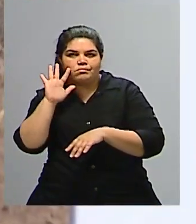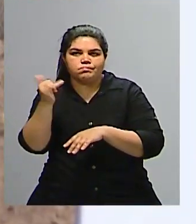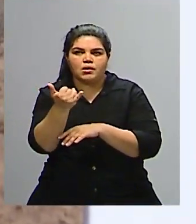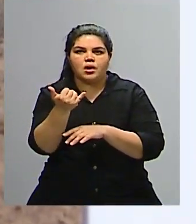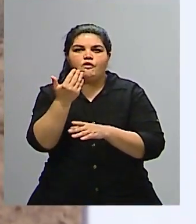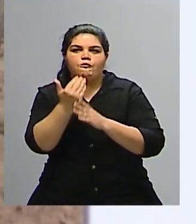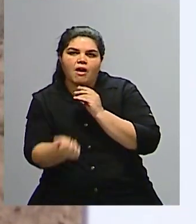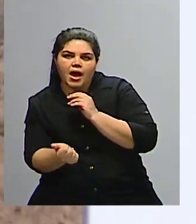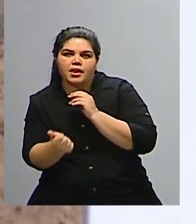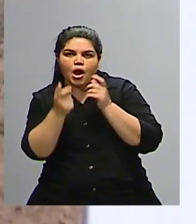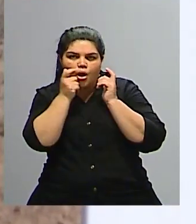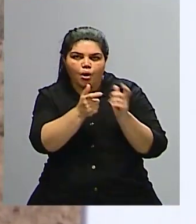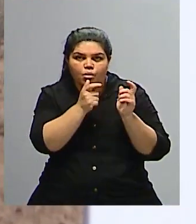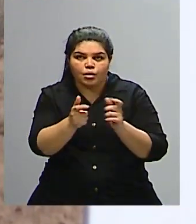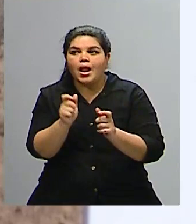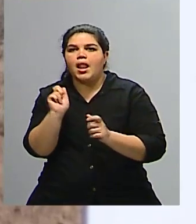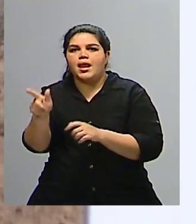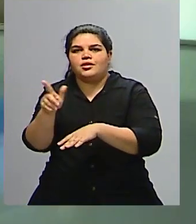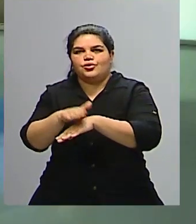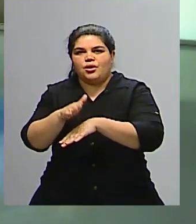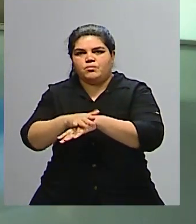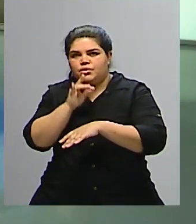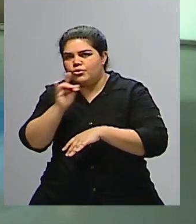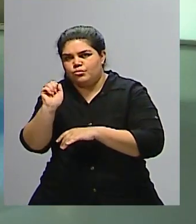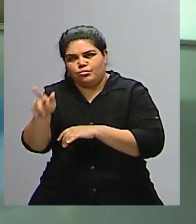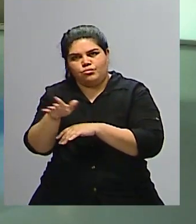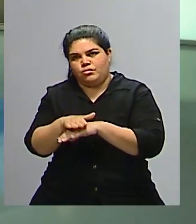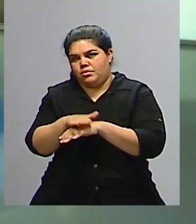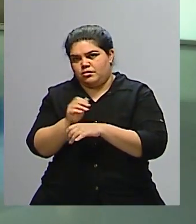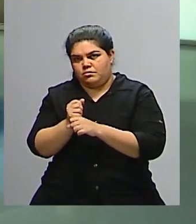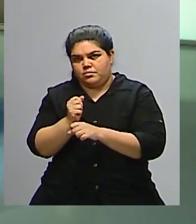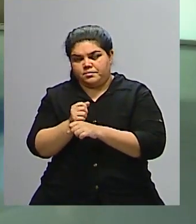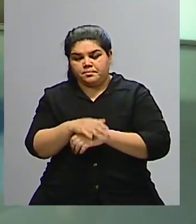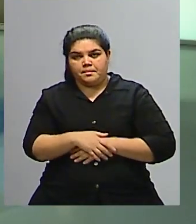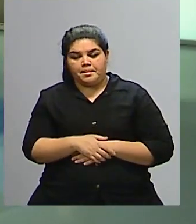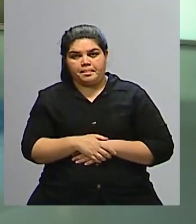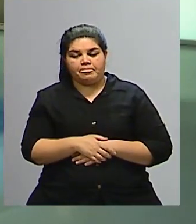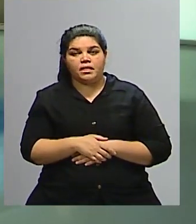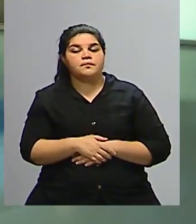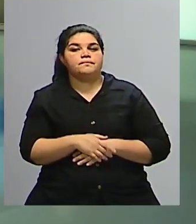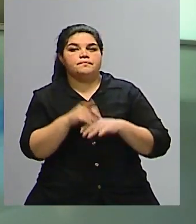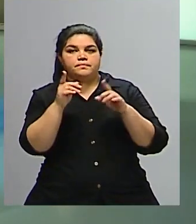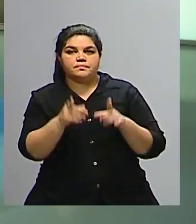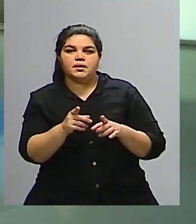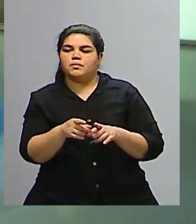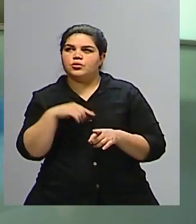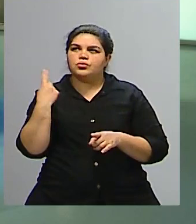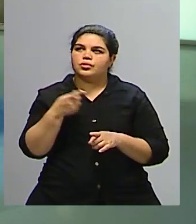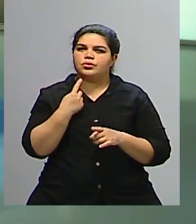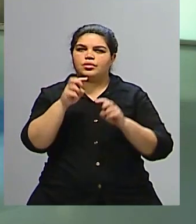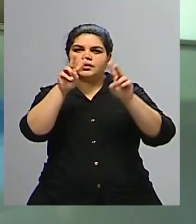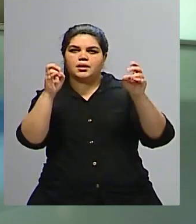en el proceso de control. Mónica, ¿qué rol juega el tiempo? Digo, pensando en que muchas veces cuando hablamos del presupuesto, por ejemplo, a